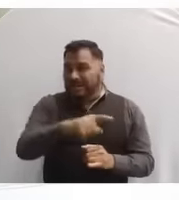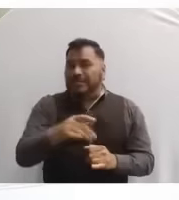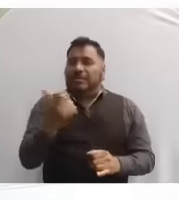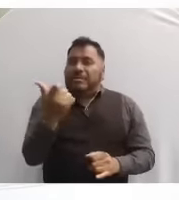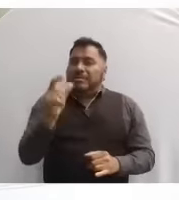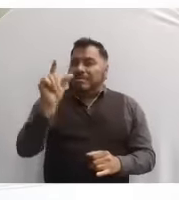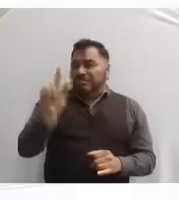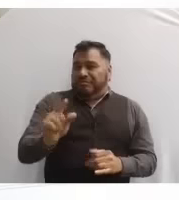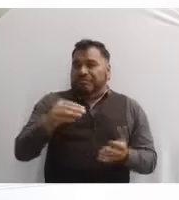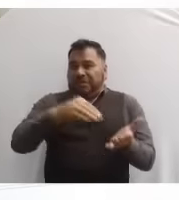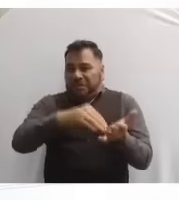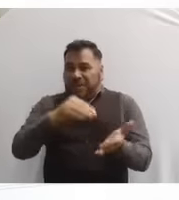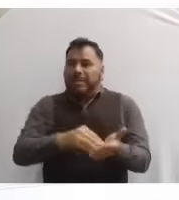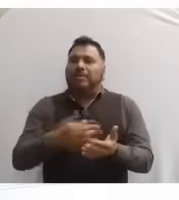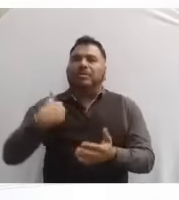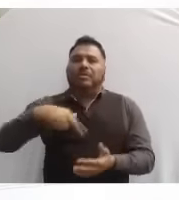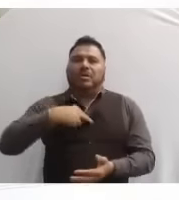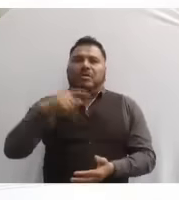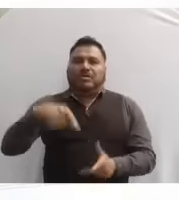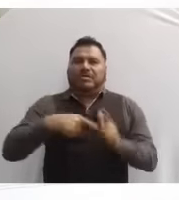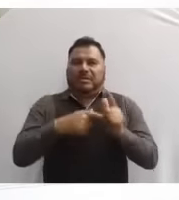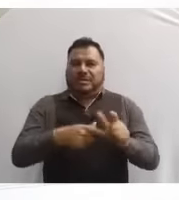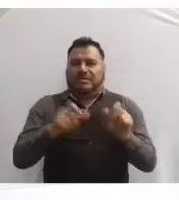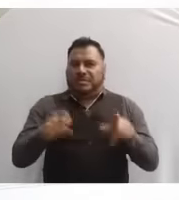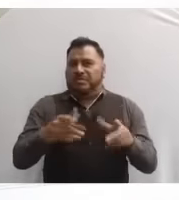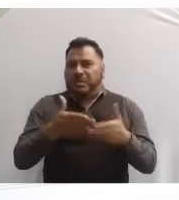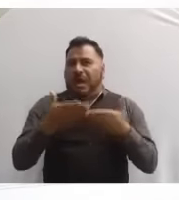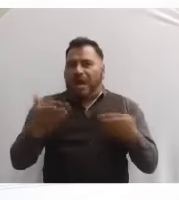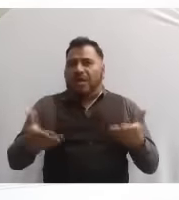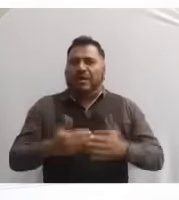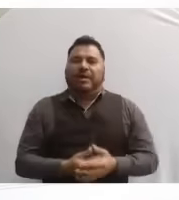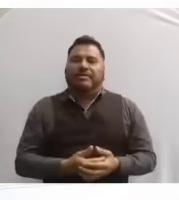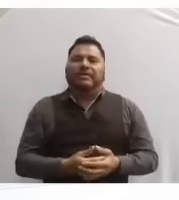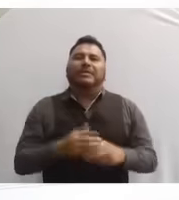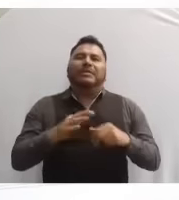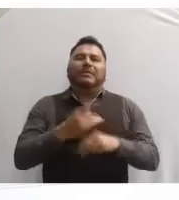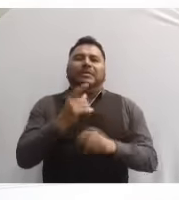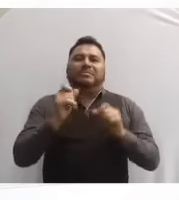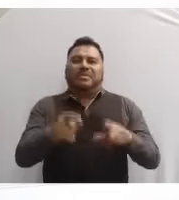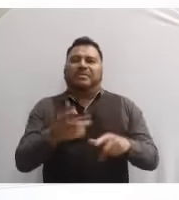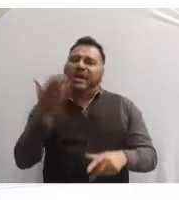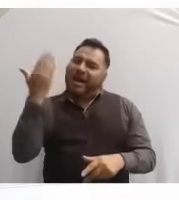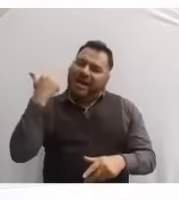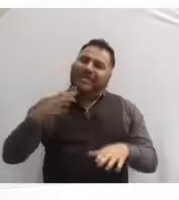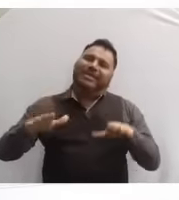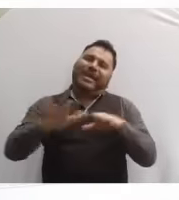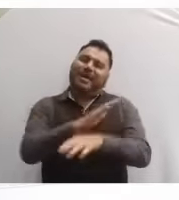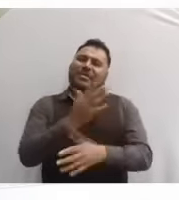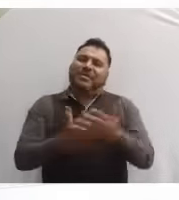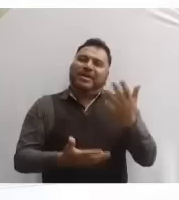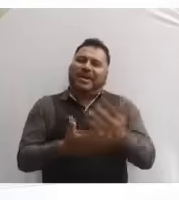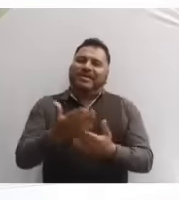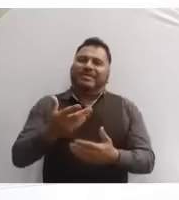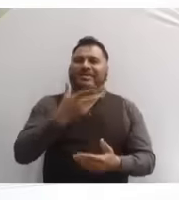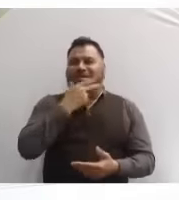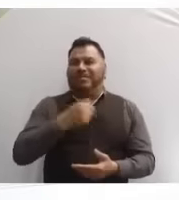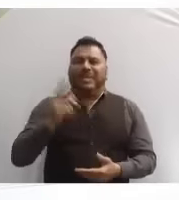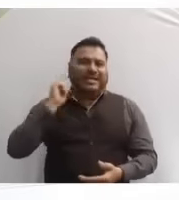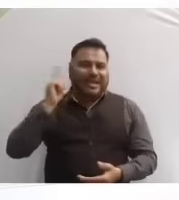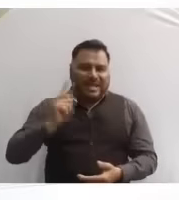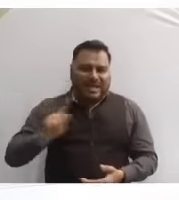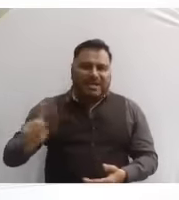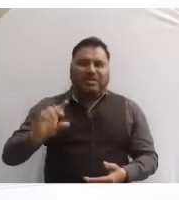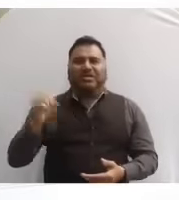menores todavía si nos quedamos como ahora, por la reforma que hizo Zedillo y